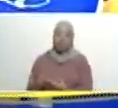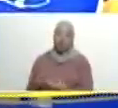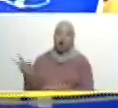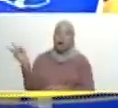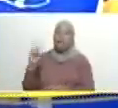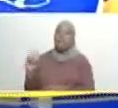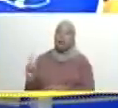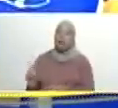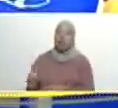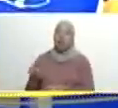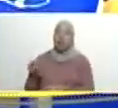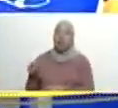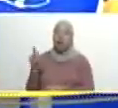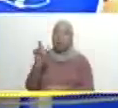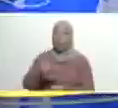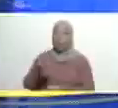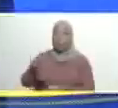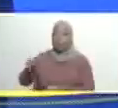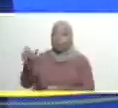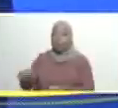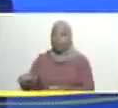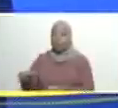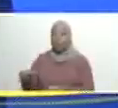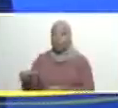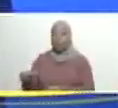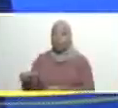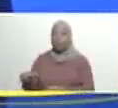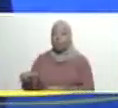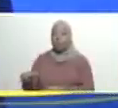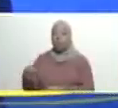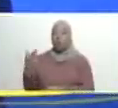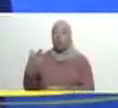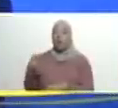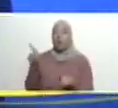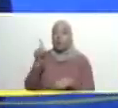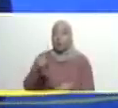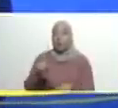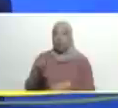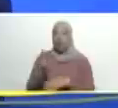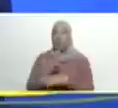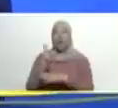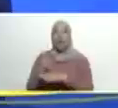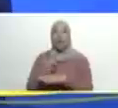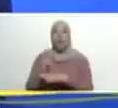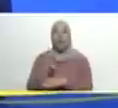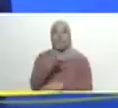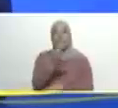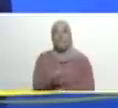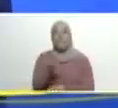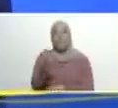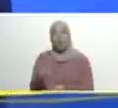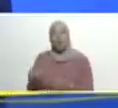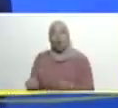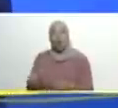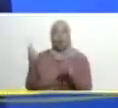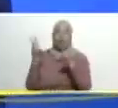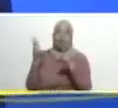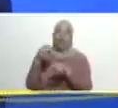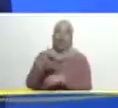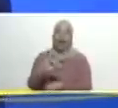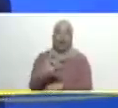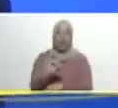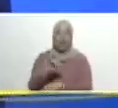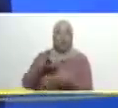venezolanos y venezolanas y los barbadienses tendremos oportunidad de